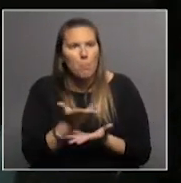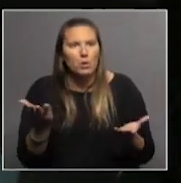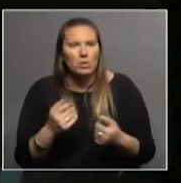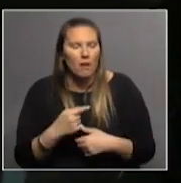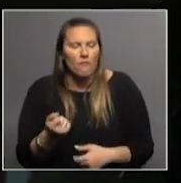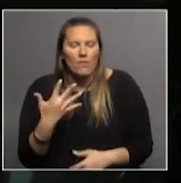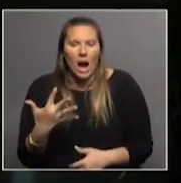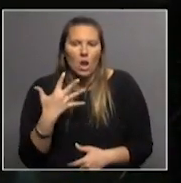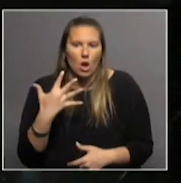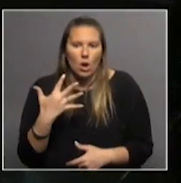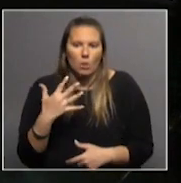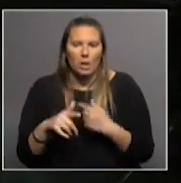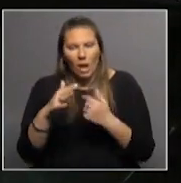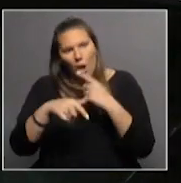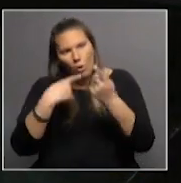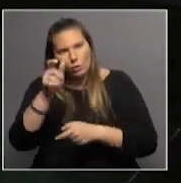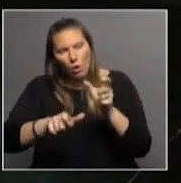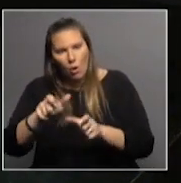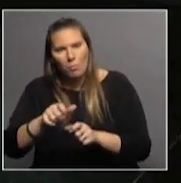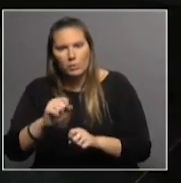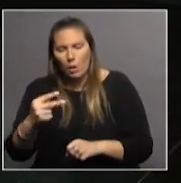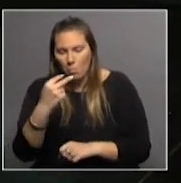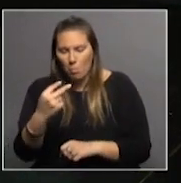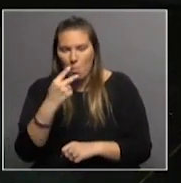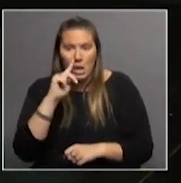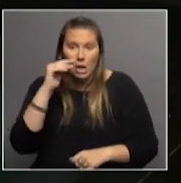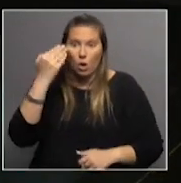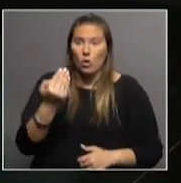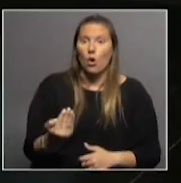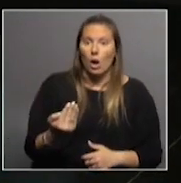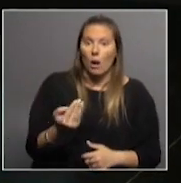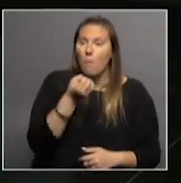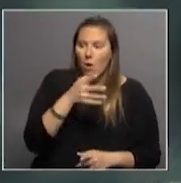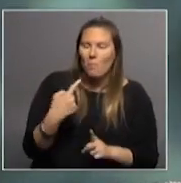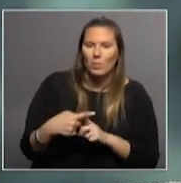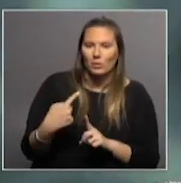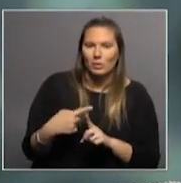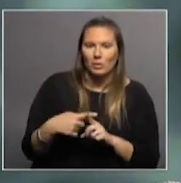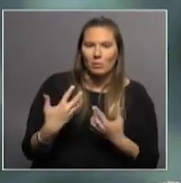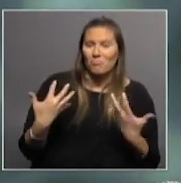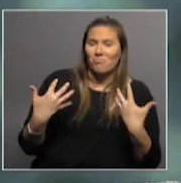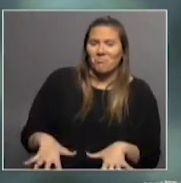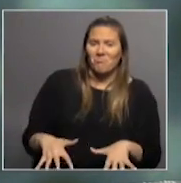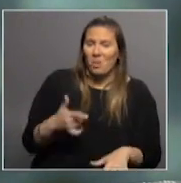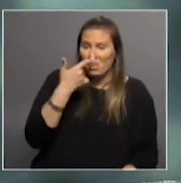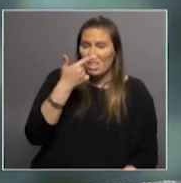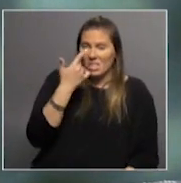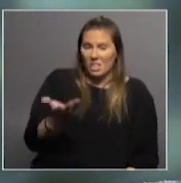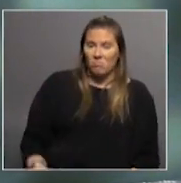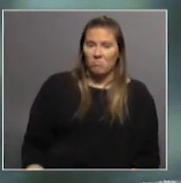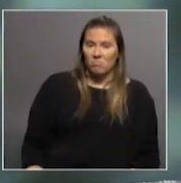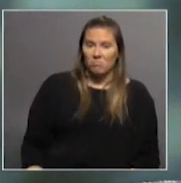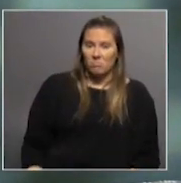valor para que desde afuera haya una evolución positiva y ya no quiero devoluciones positivas